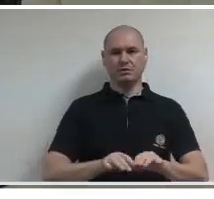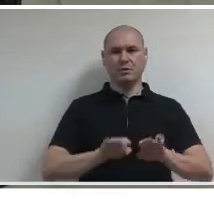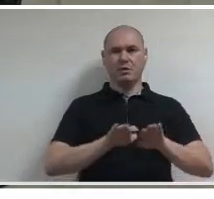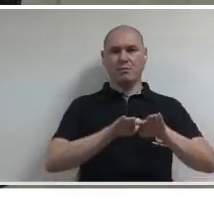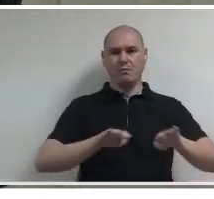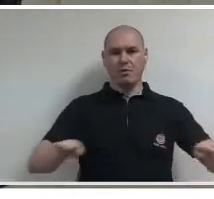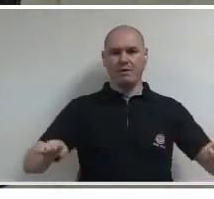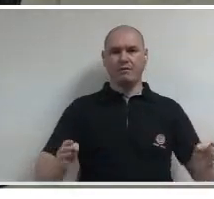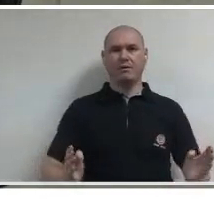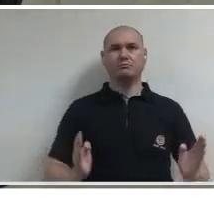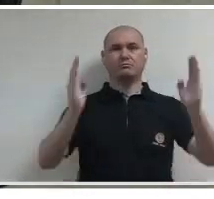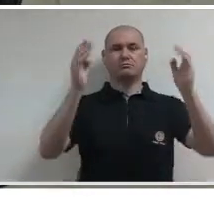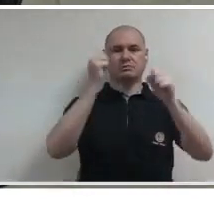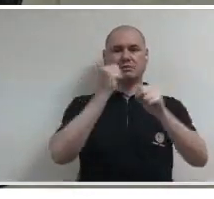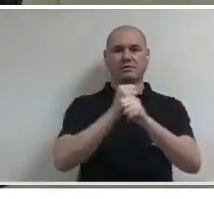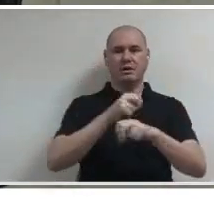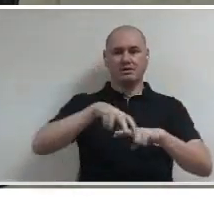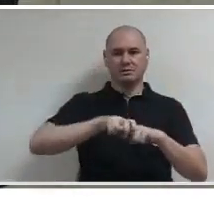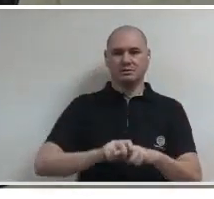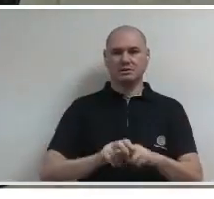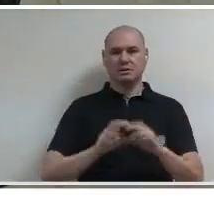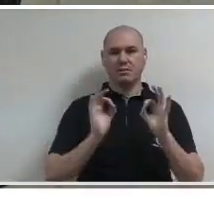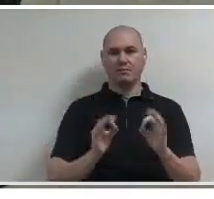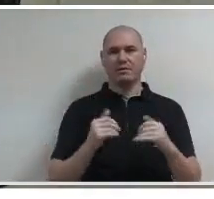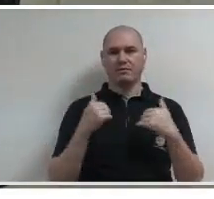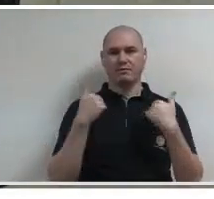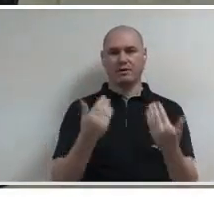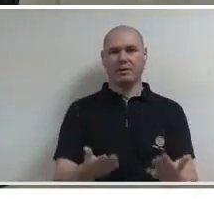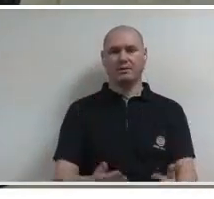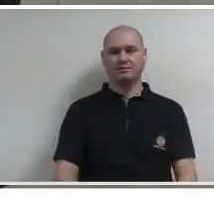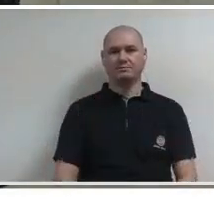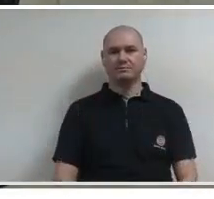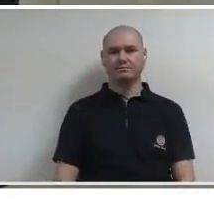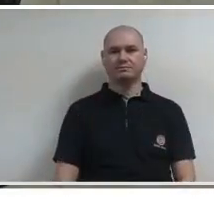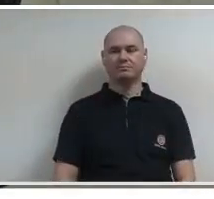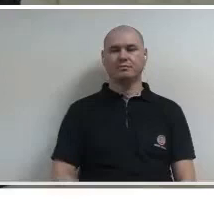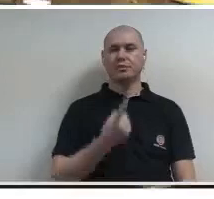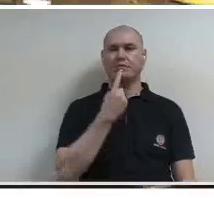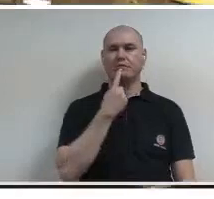circunstancia social central, pues ni me hago escuela para un espacio o ni va a poner con va a cobrar.